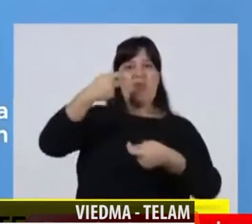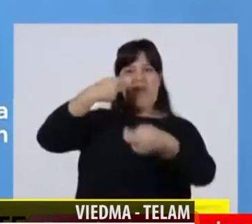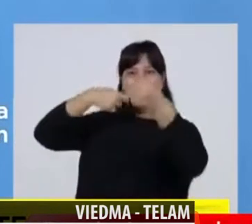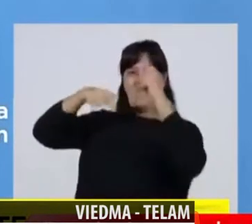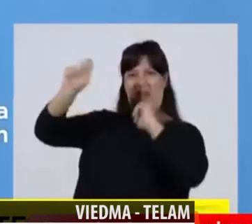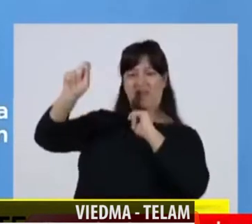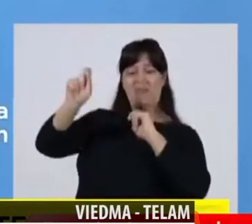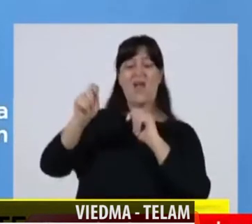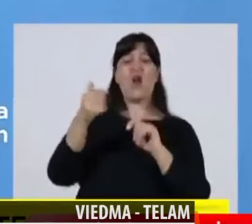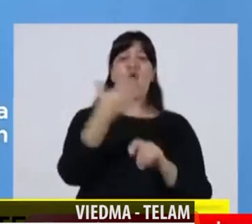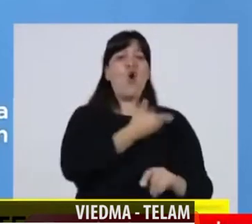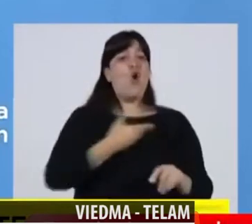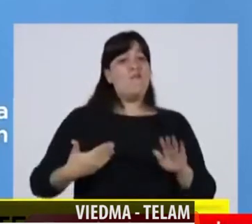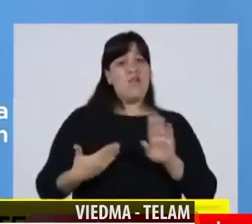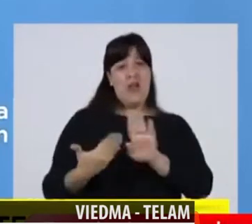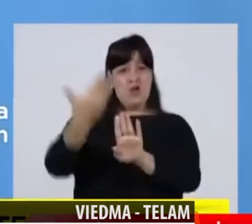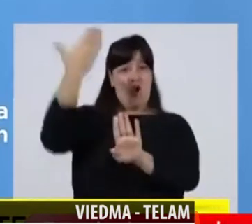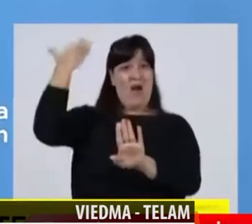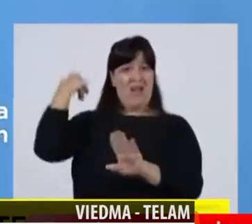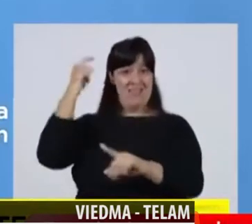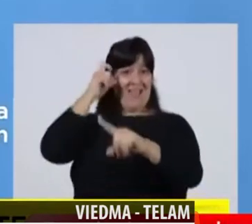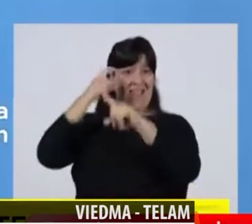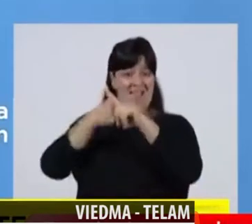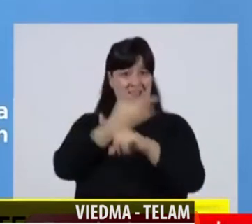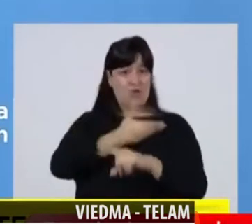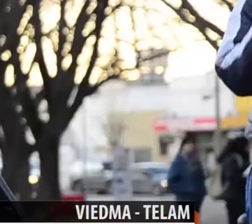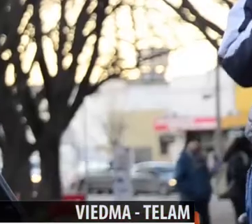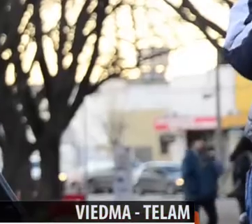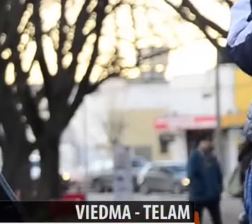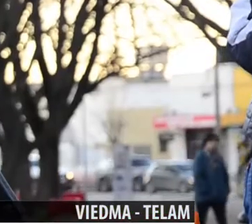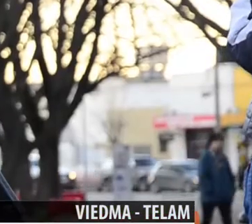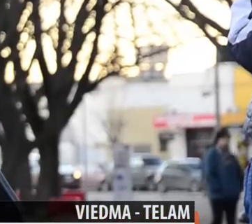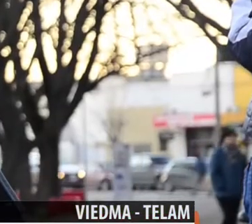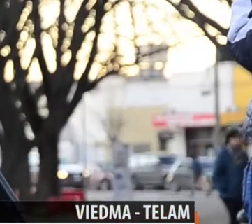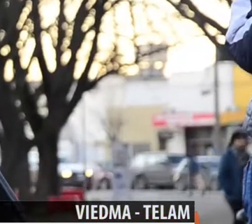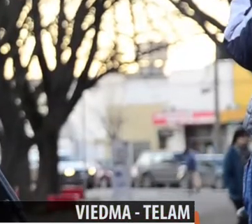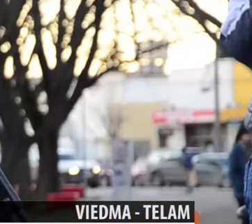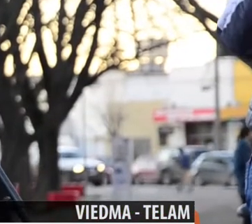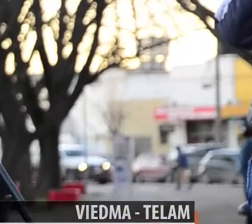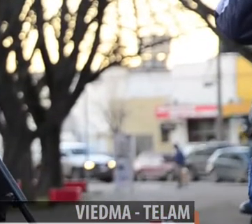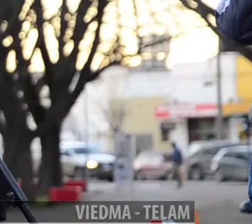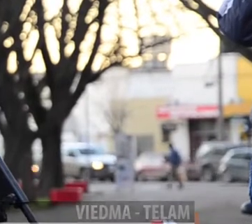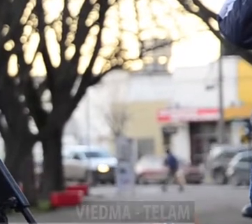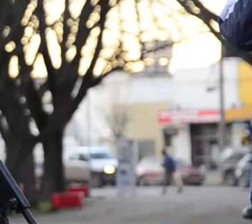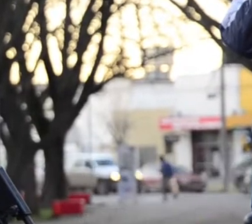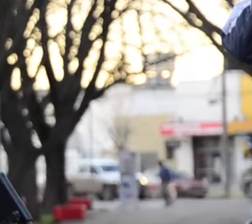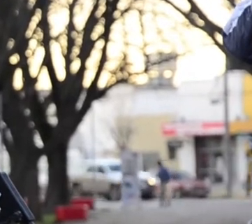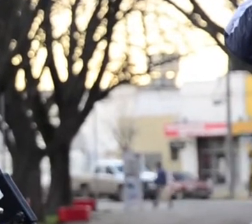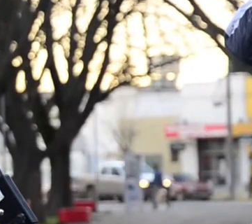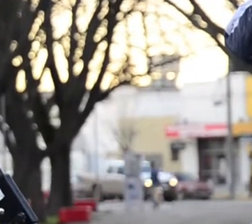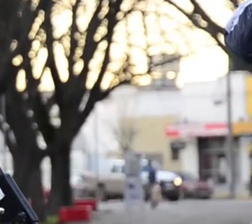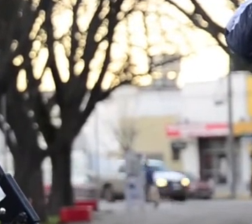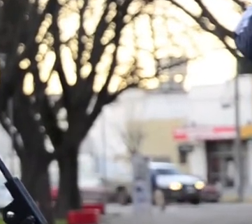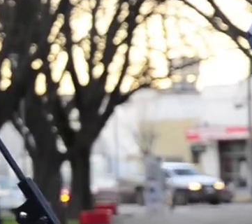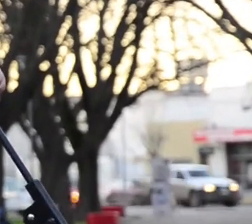del Estado, no se entiende que un Estado pueda ser moderno sin trabajadores incluidos. Entonces, ¿cómo